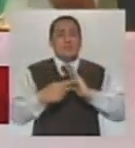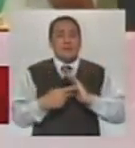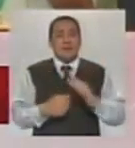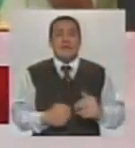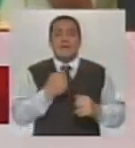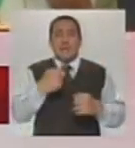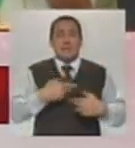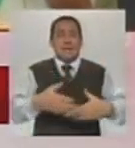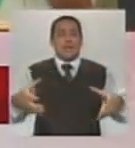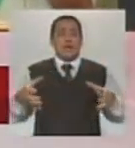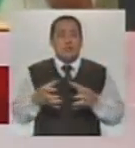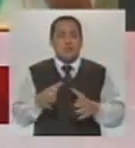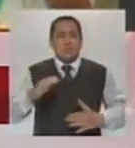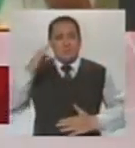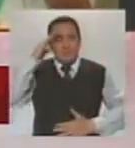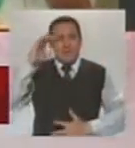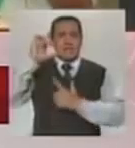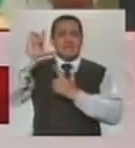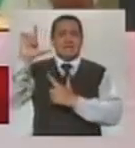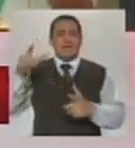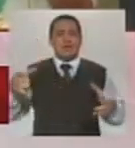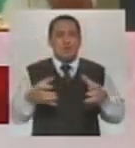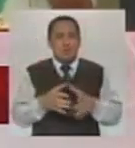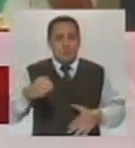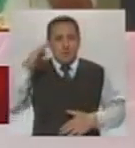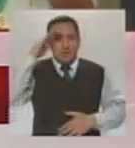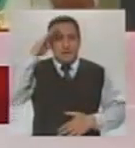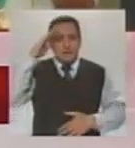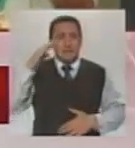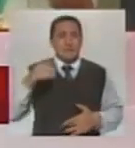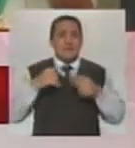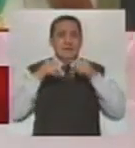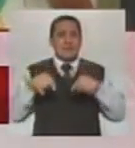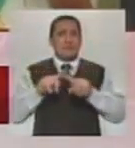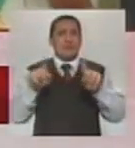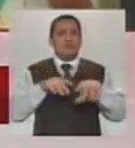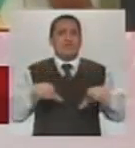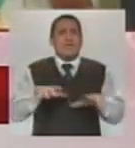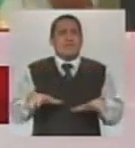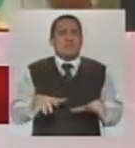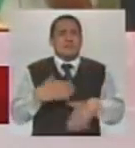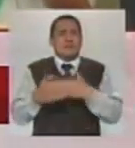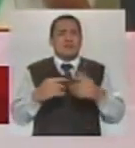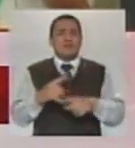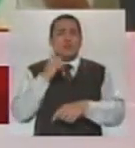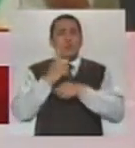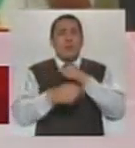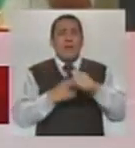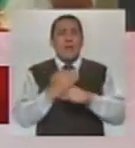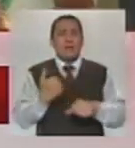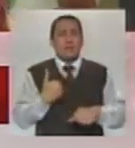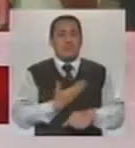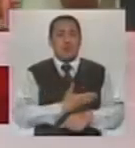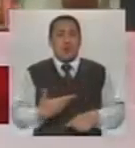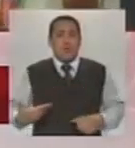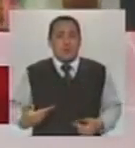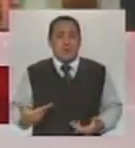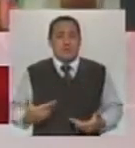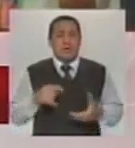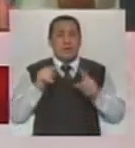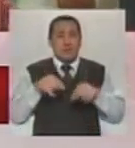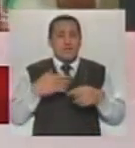el sector militar, el sector policial. Entonces, esto no se ha hecho antes, lo estamos haciendo en un año de gobierno. Entonces, obviamente,